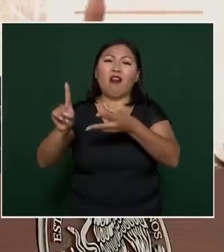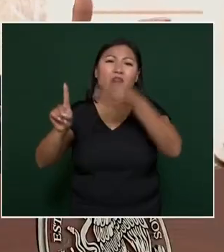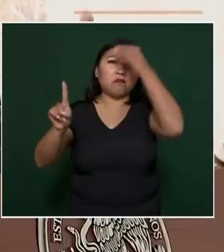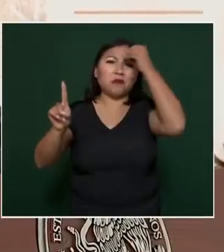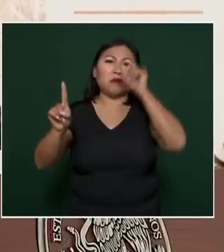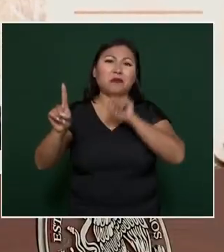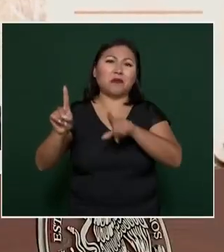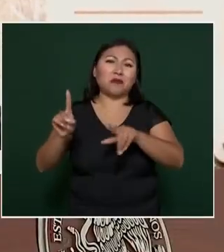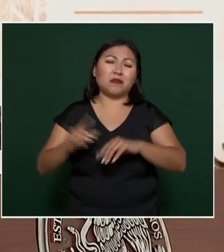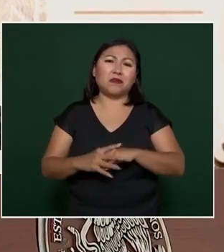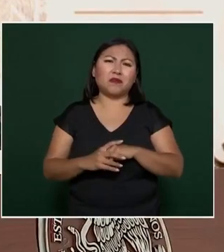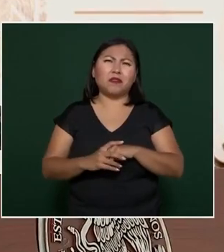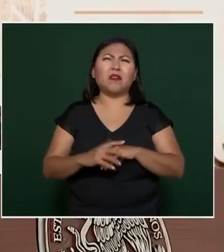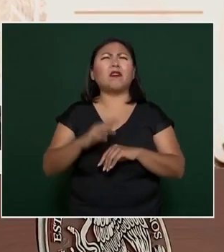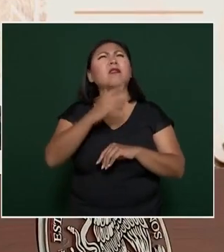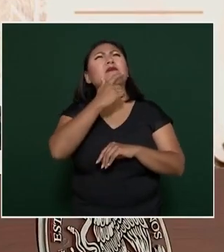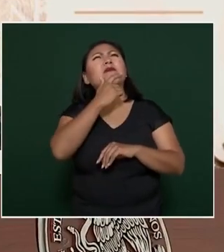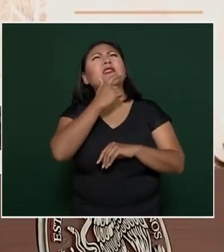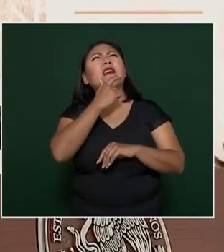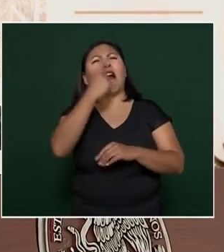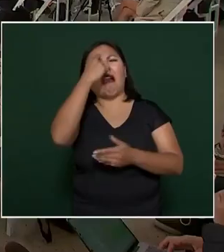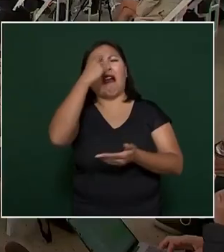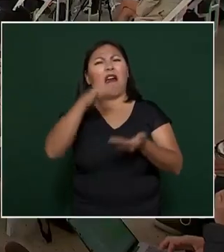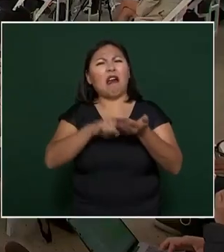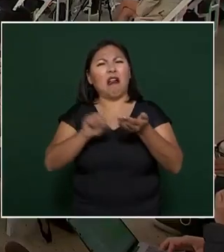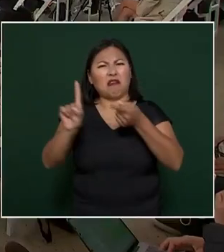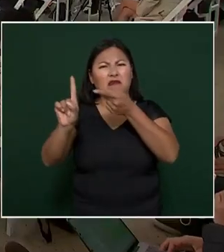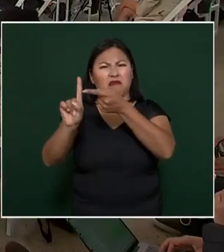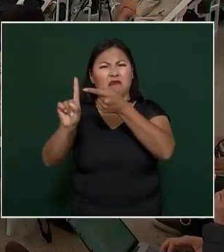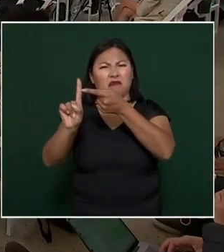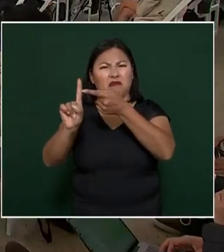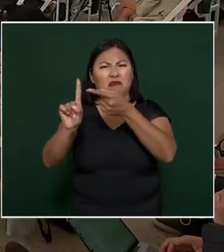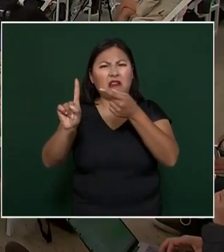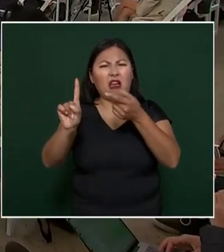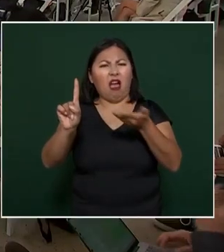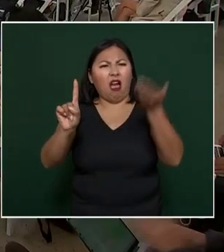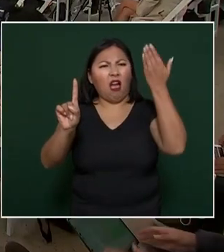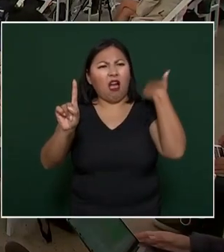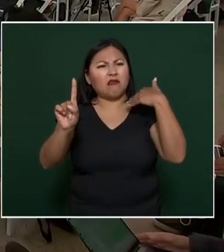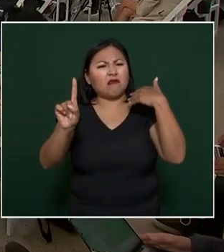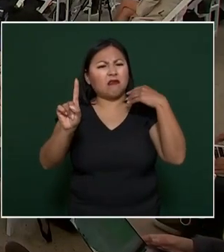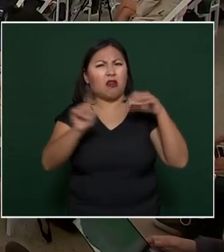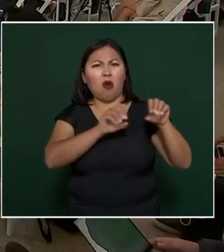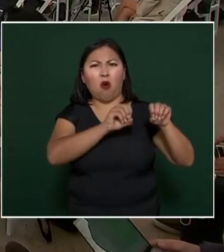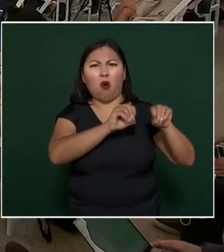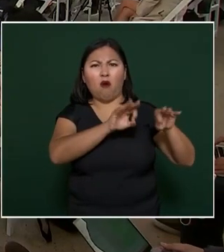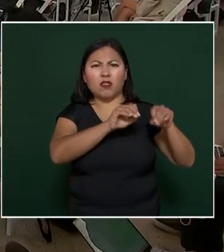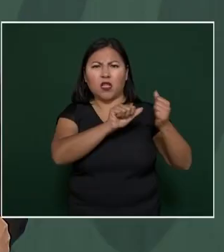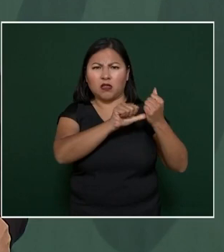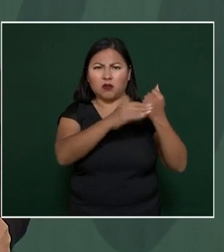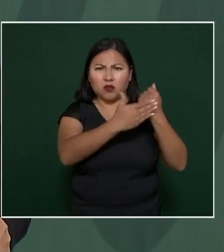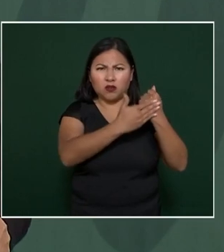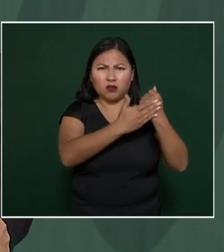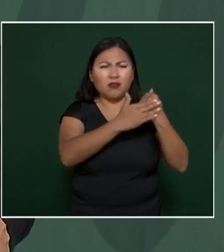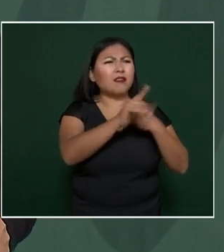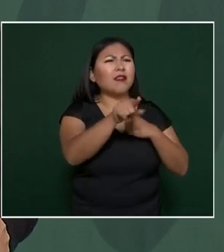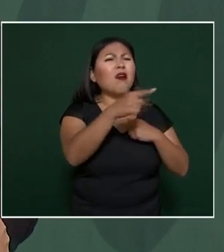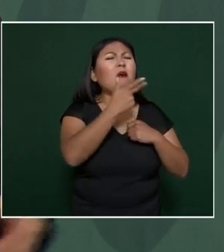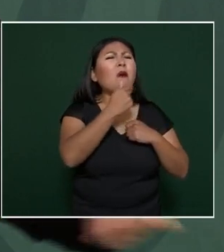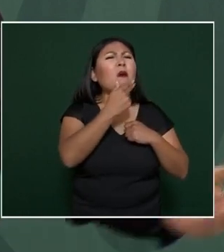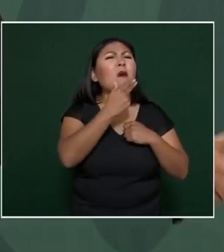Córdoba si Lorenzo Córdoba no el que estaba en el